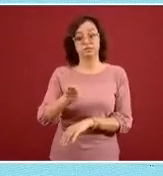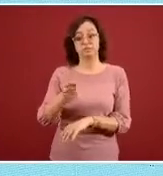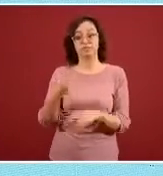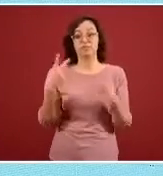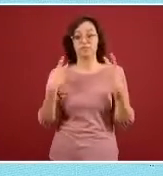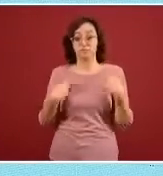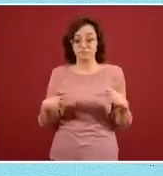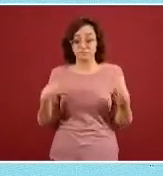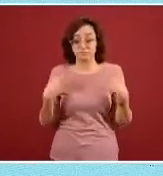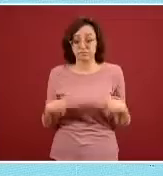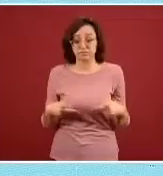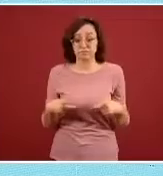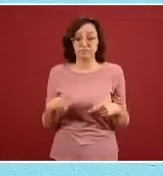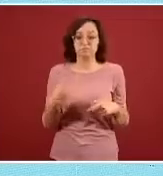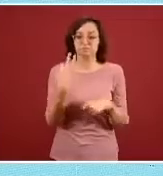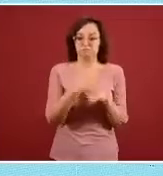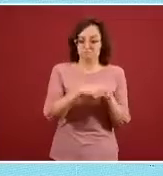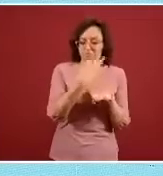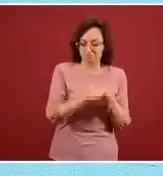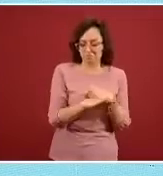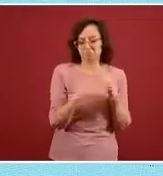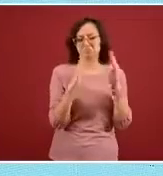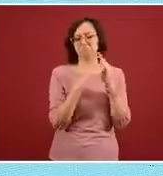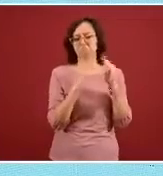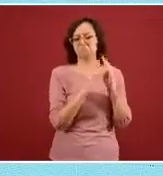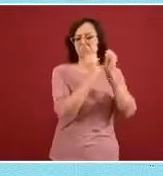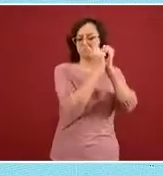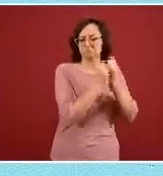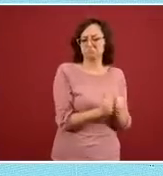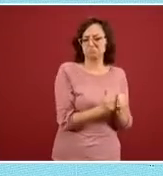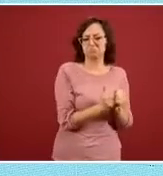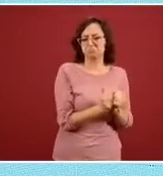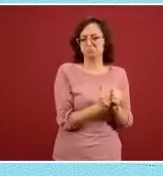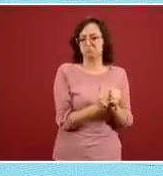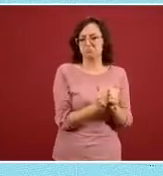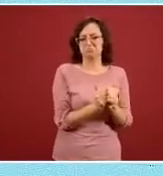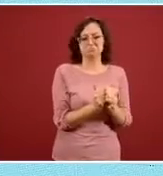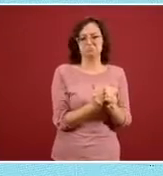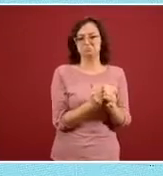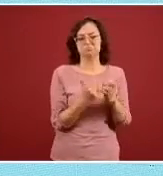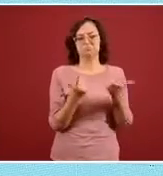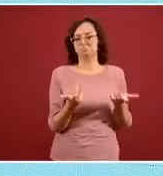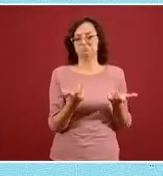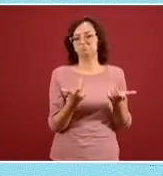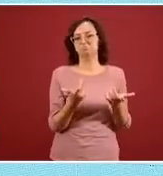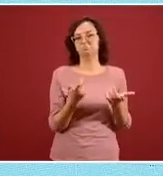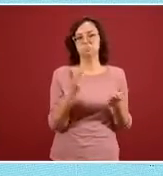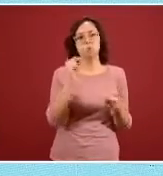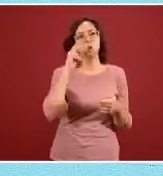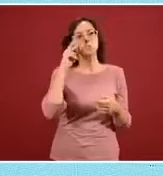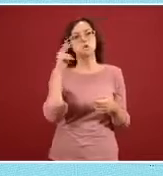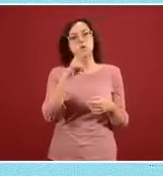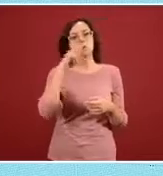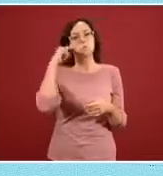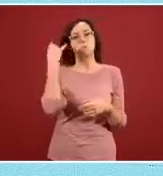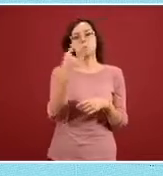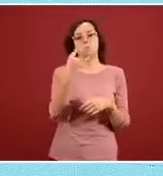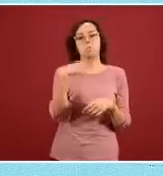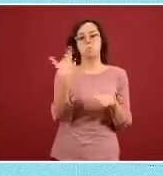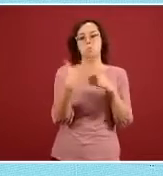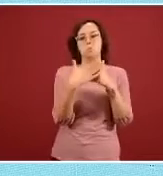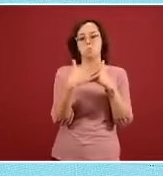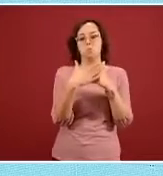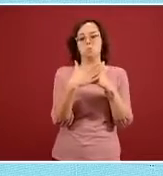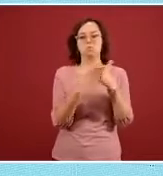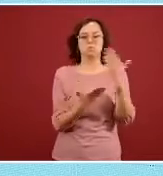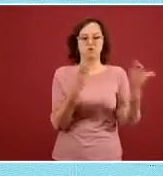personas ambulatorias, las personas que se tratan en su casa, ya no van a estar tan claramente representadas aquí. Sí lo van a estar en